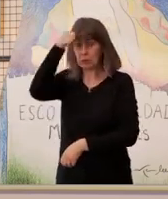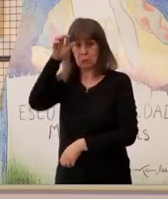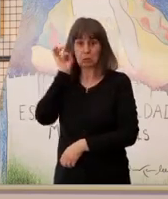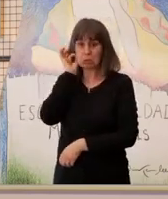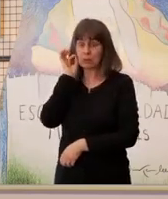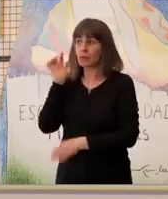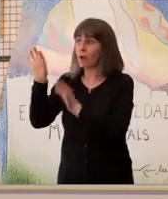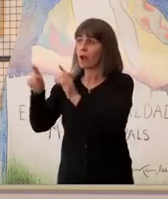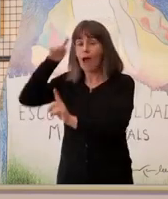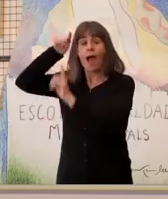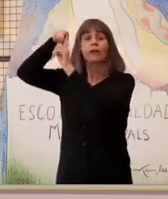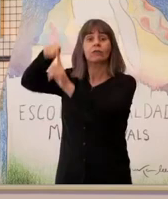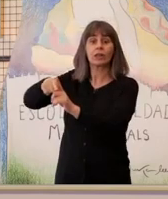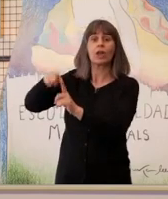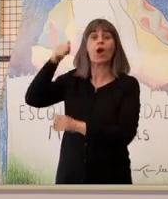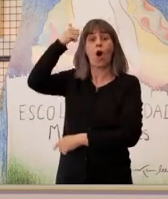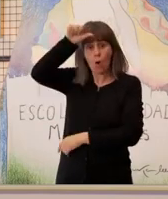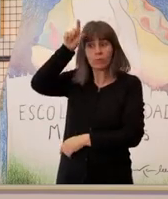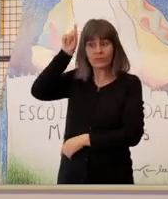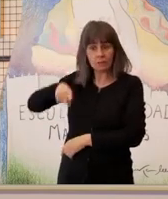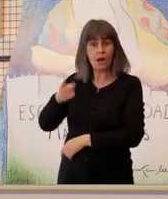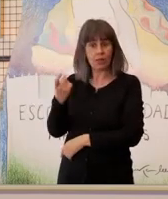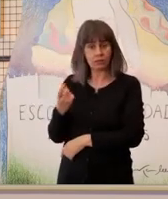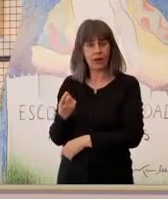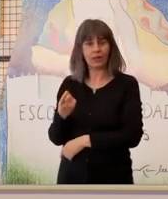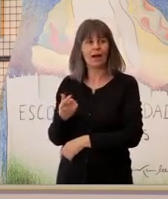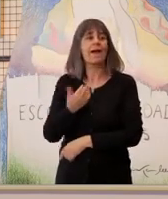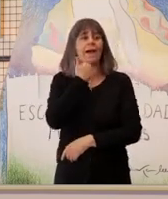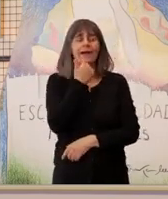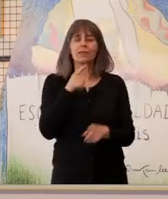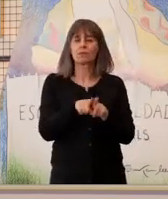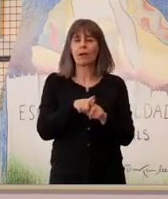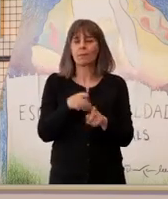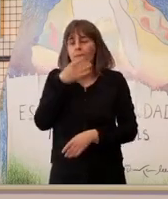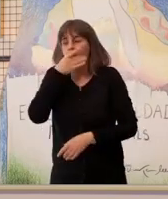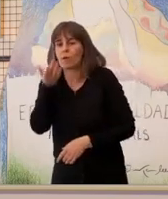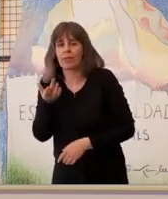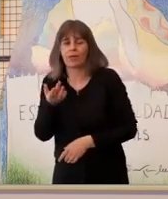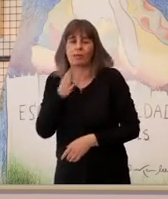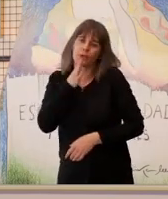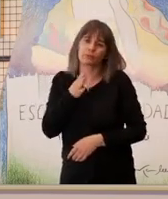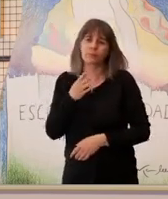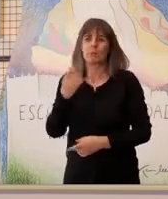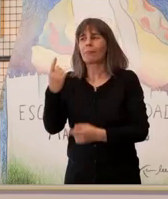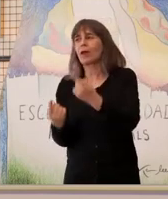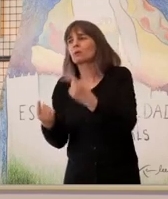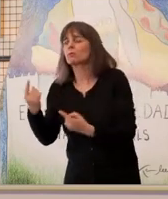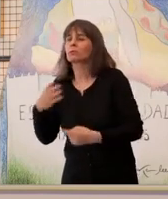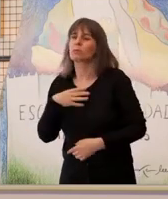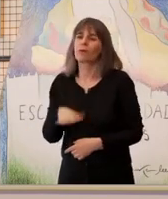abro los hombres Es que casi no casi les da vergüenza si hay Algunos porque es muy tierno pero si no no bueno